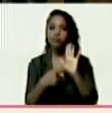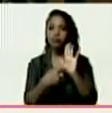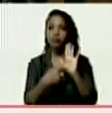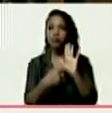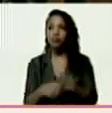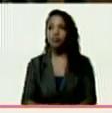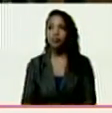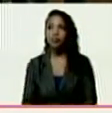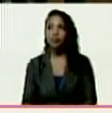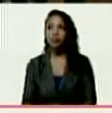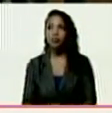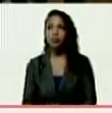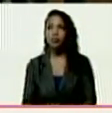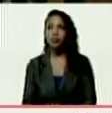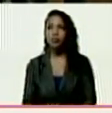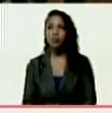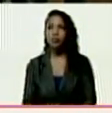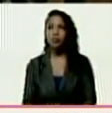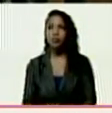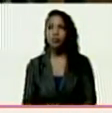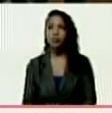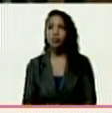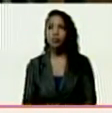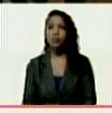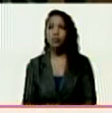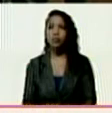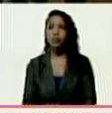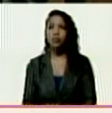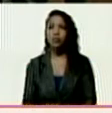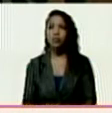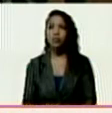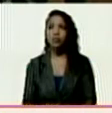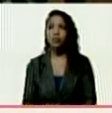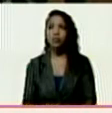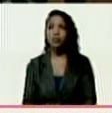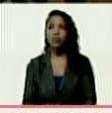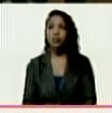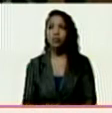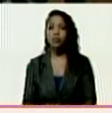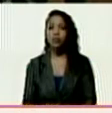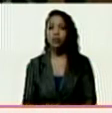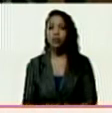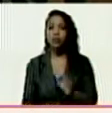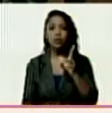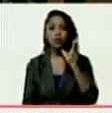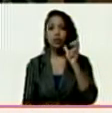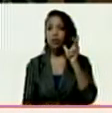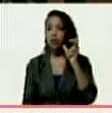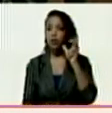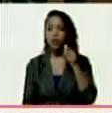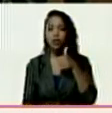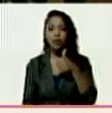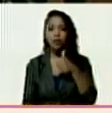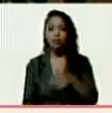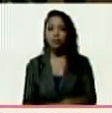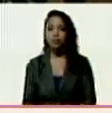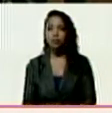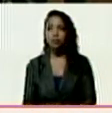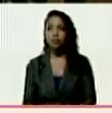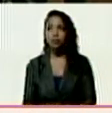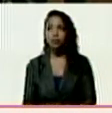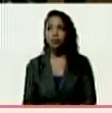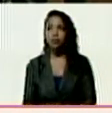Diputado, buenas tardes, Luis Gonzalo Pérez, de LTV24. Quiero hacer una pregunta porque es un poco un consolador que sucedió el día de